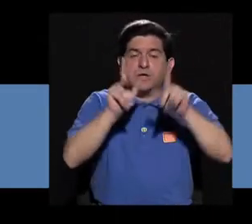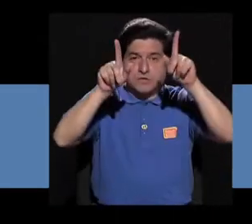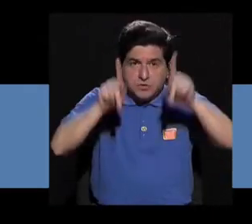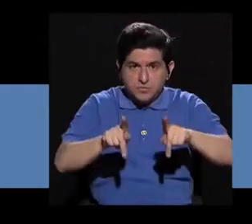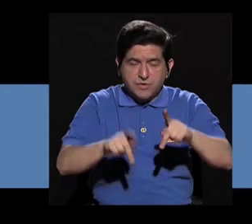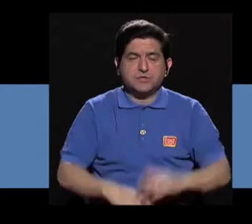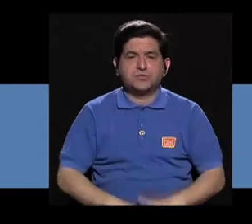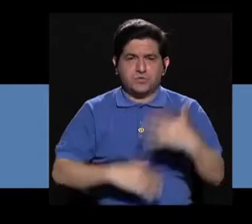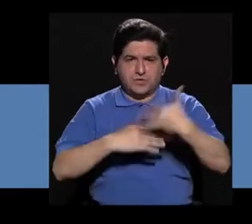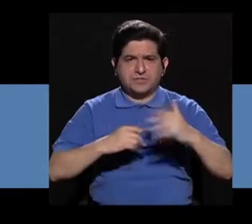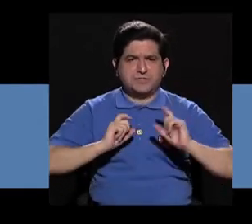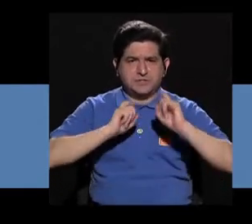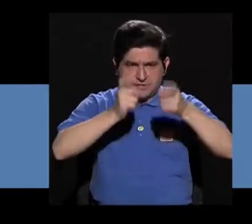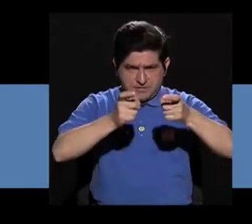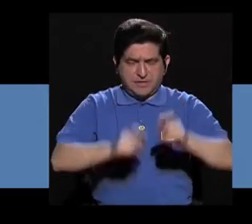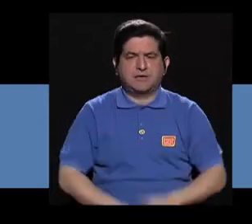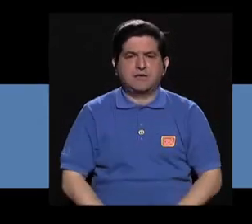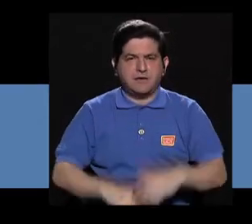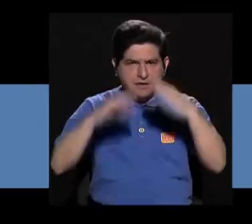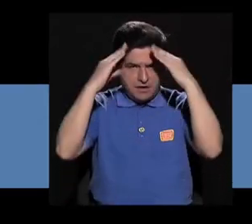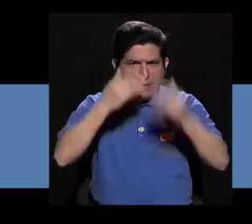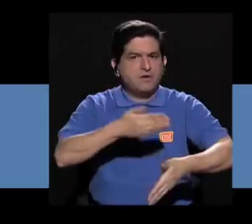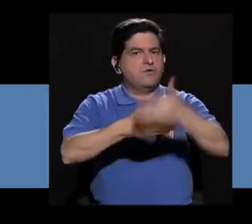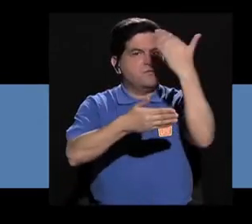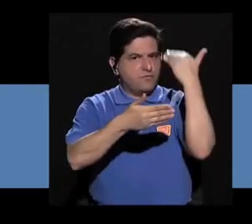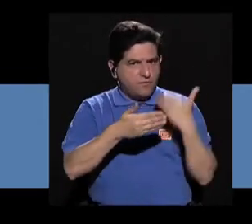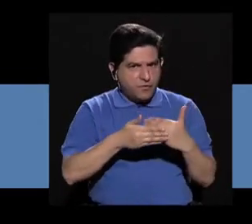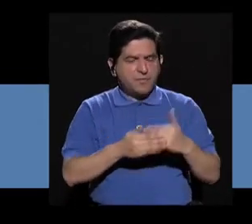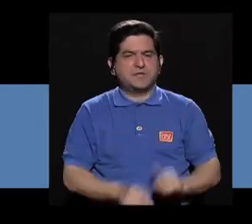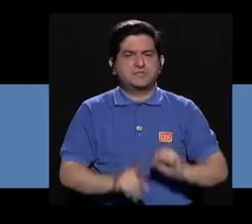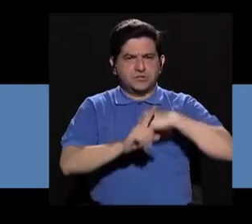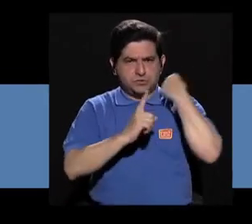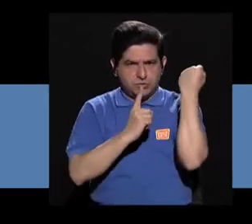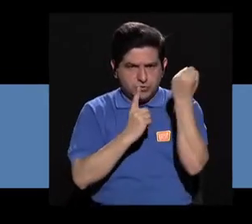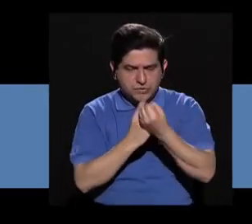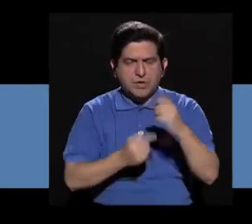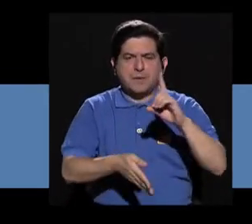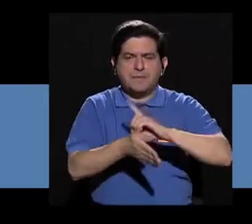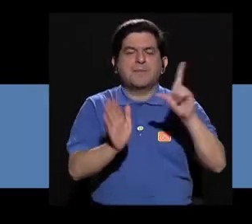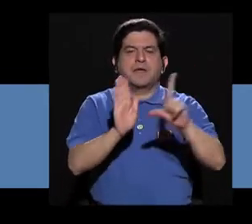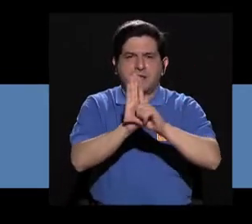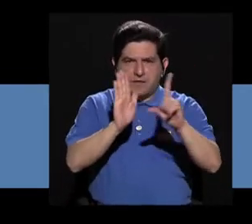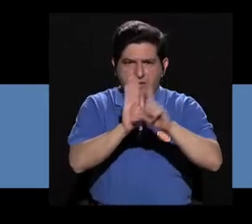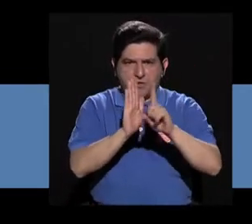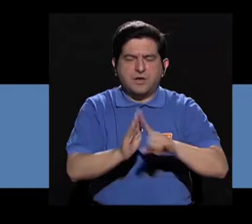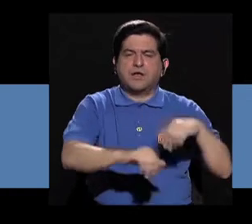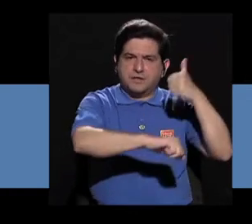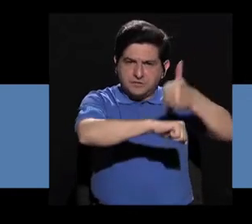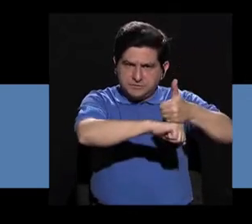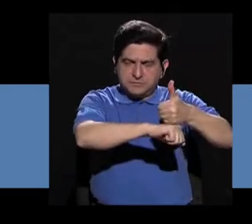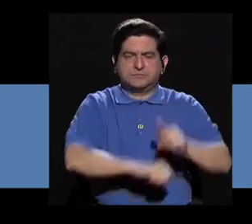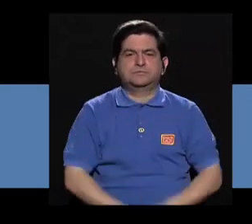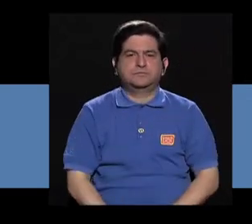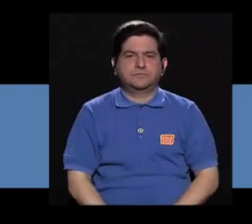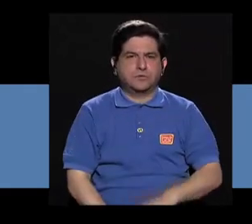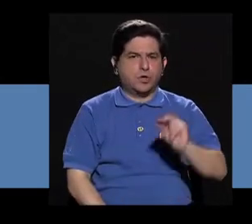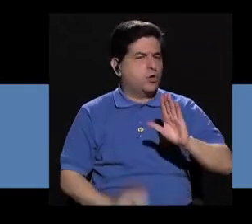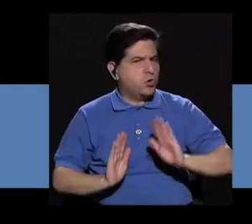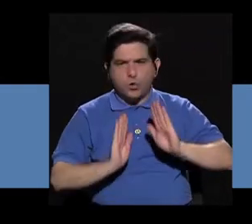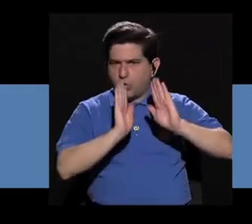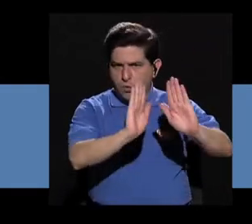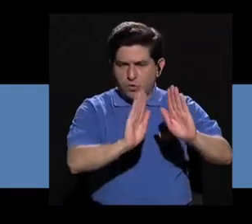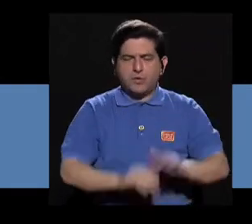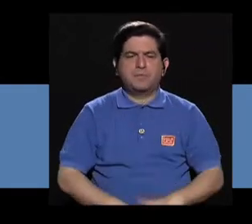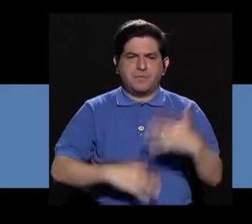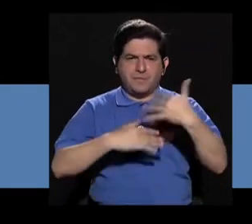de las personas donantes son ser informado previamente de las condiciones médico-legales en vigor, no ser